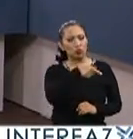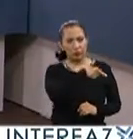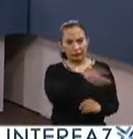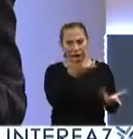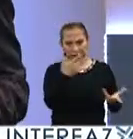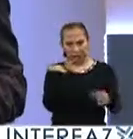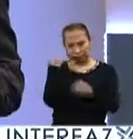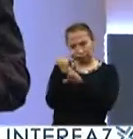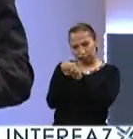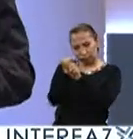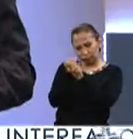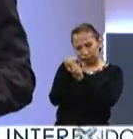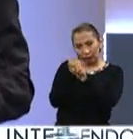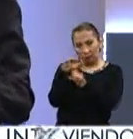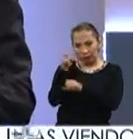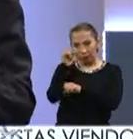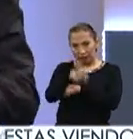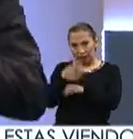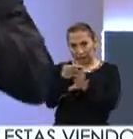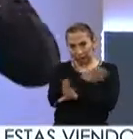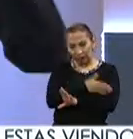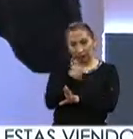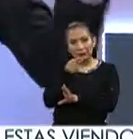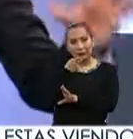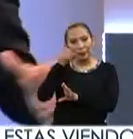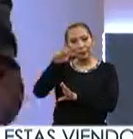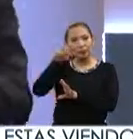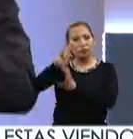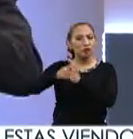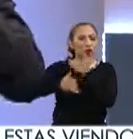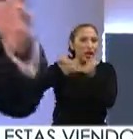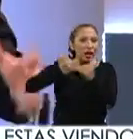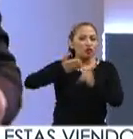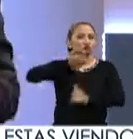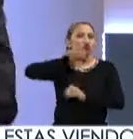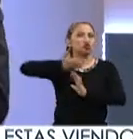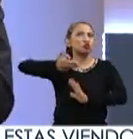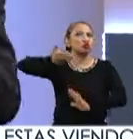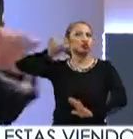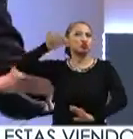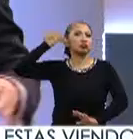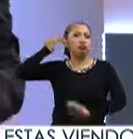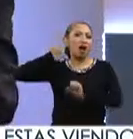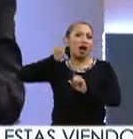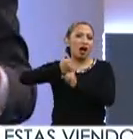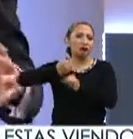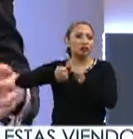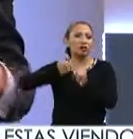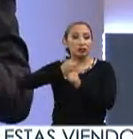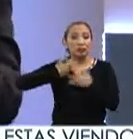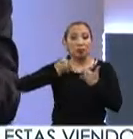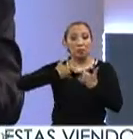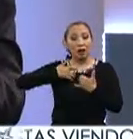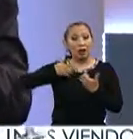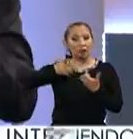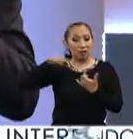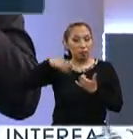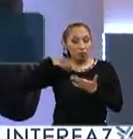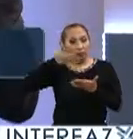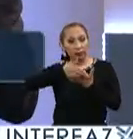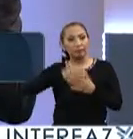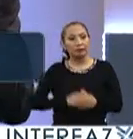un reportaje, pero precisamente antes de entrar al aire hablábamos de estos videojuegos tradicionales que llevan años y que muchos jóvenes también se